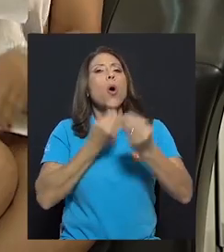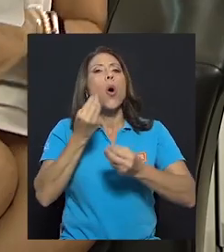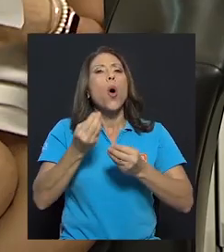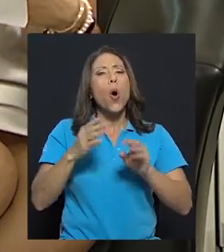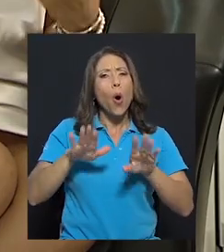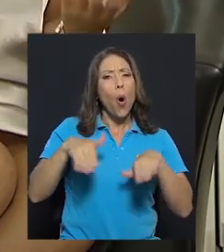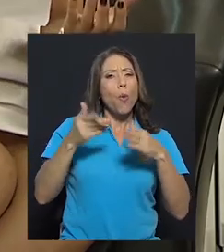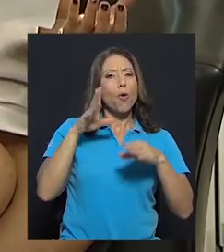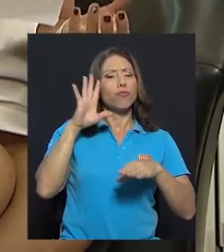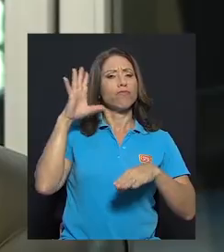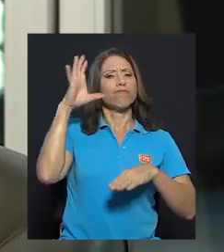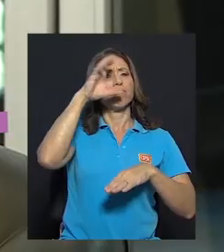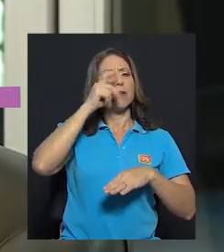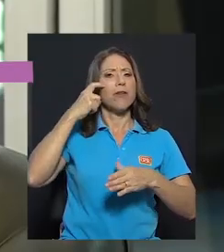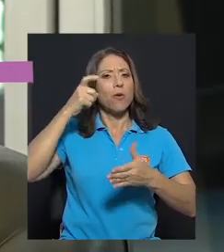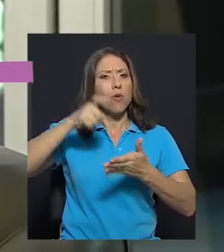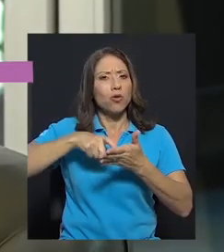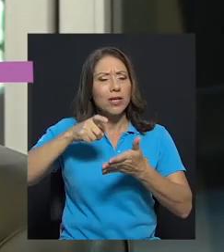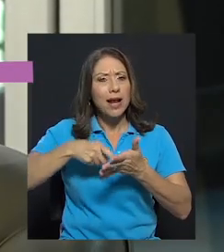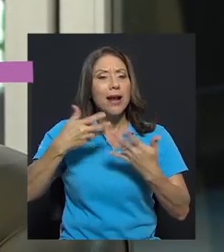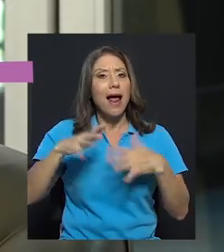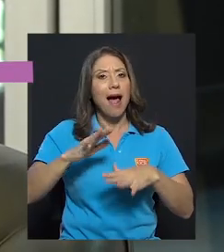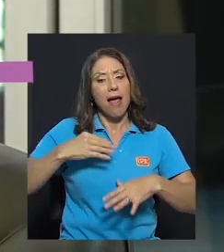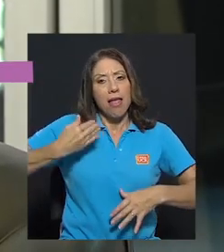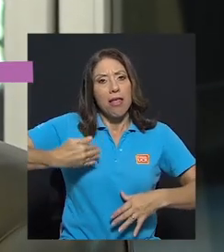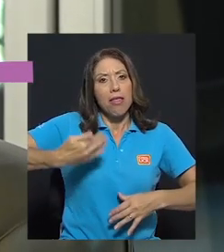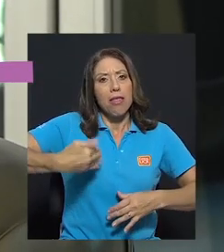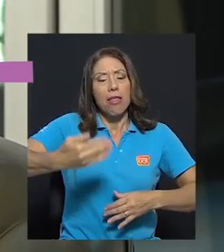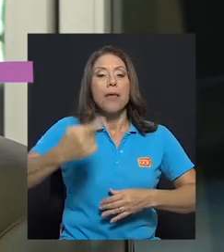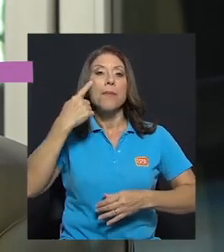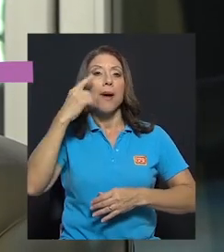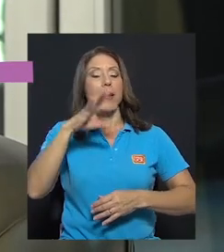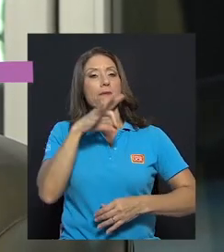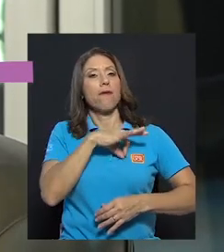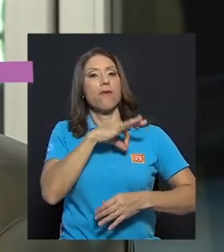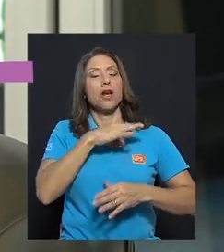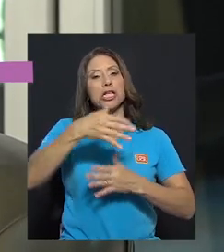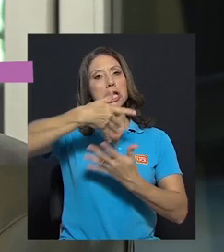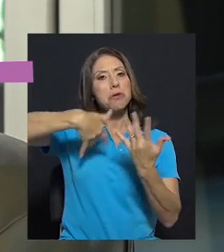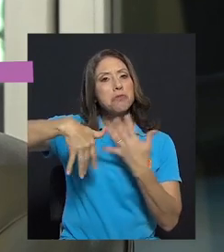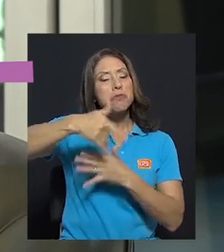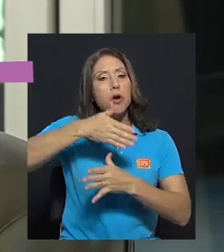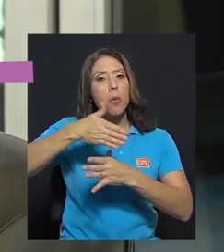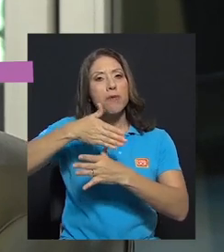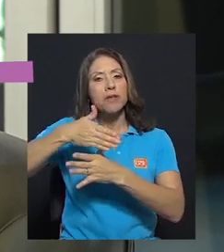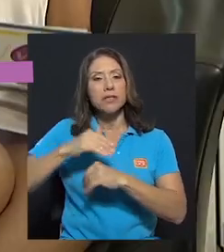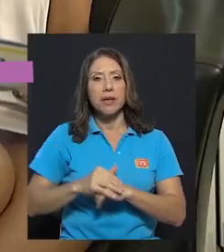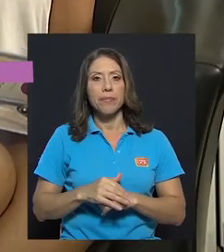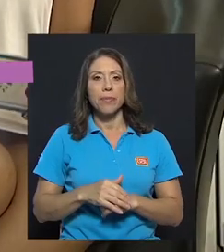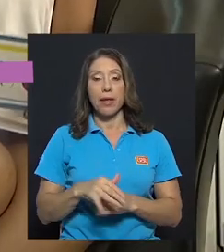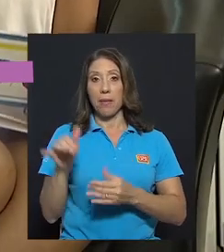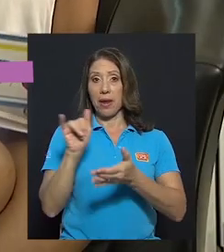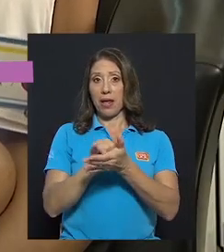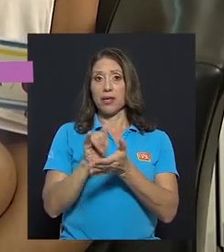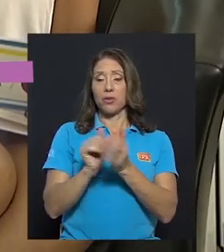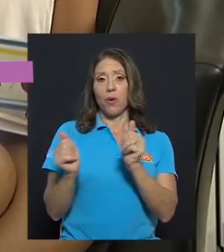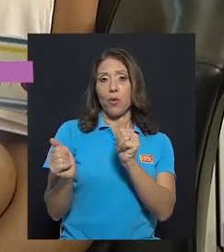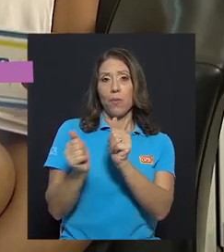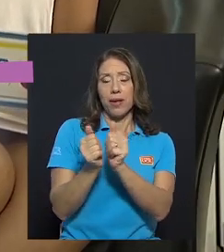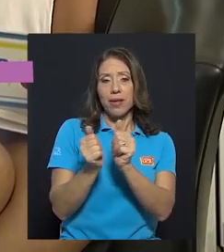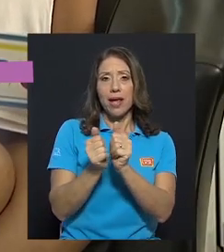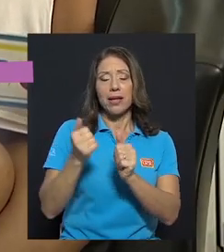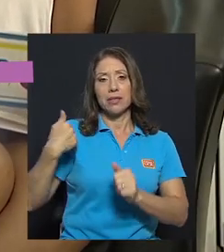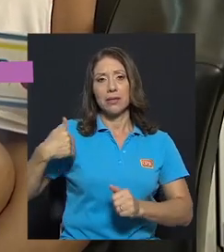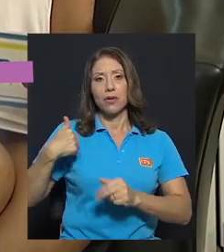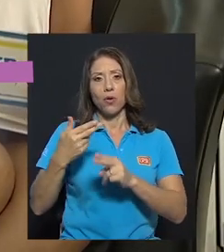de cómo reconocerla en nuestro día a día para favorecer la convivencia. Para esto nos va a